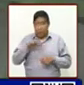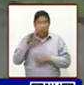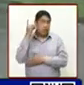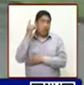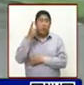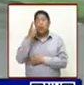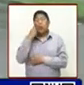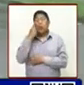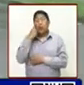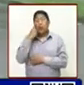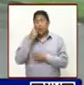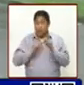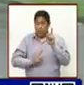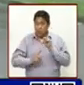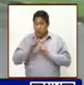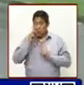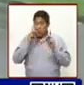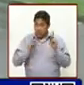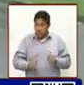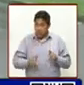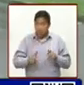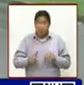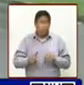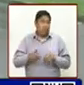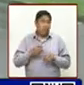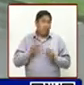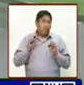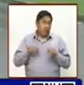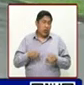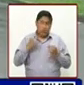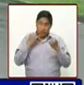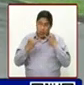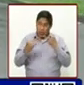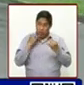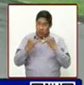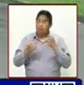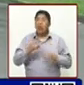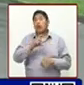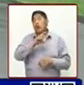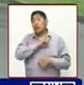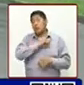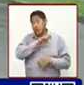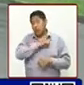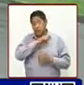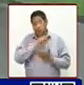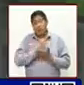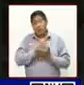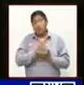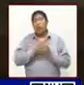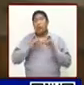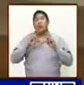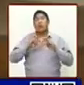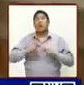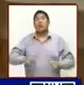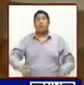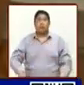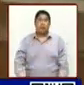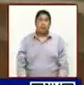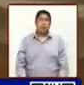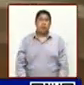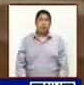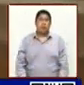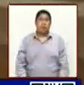si conocen a alguna de estas personas y logran reconocer, poder informar a la policía para que nos ayuden en esta investigación.